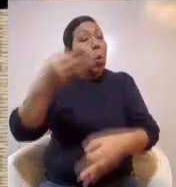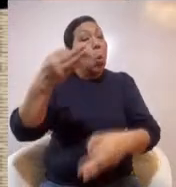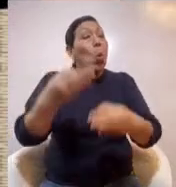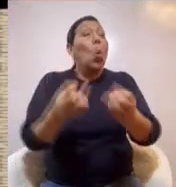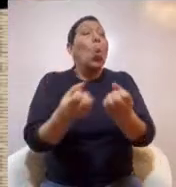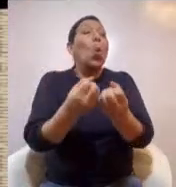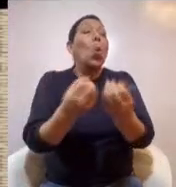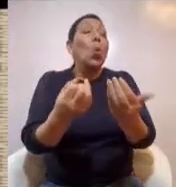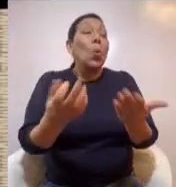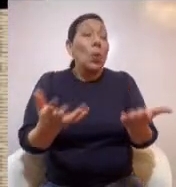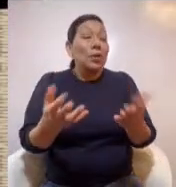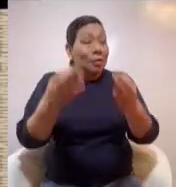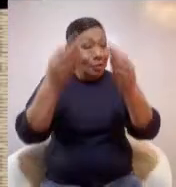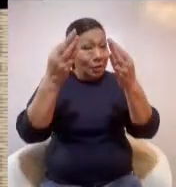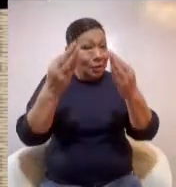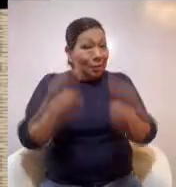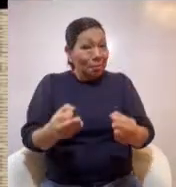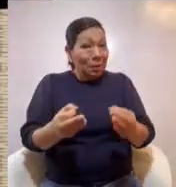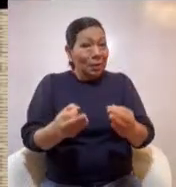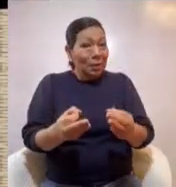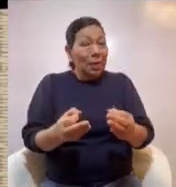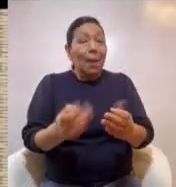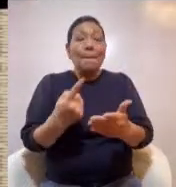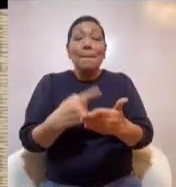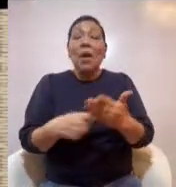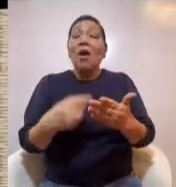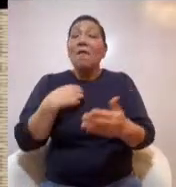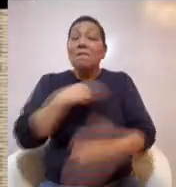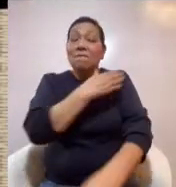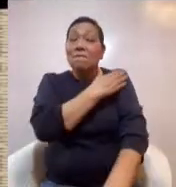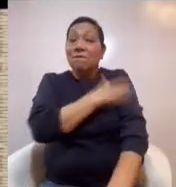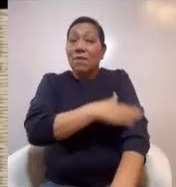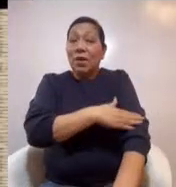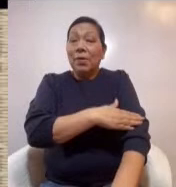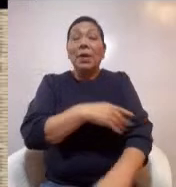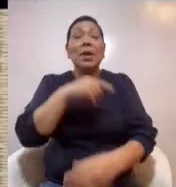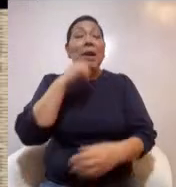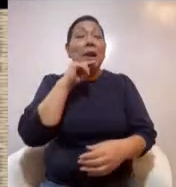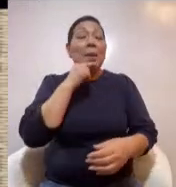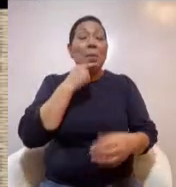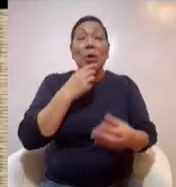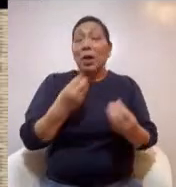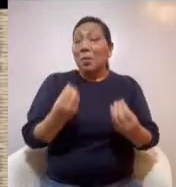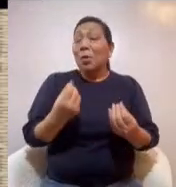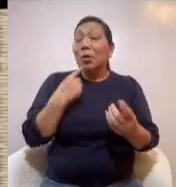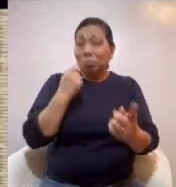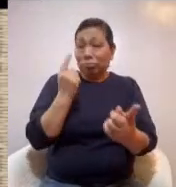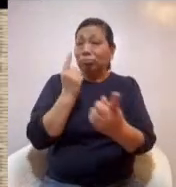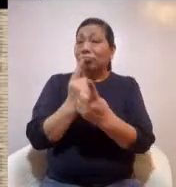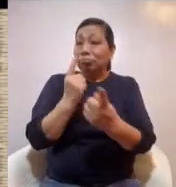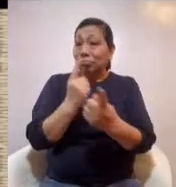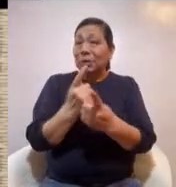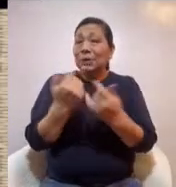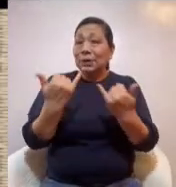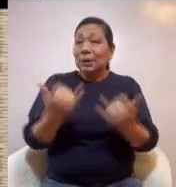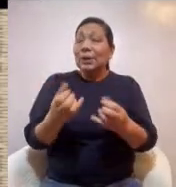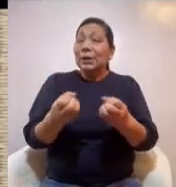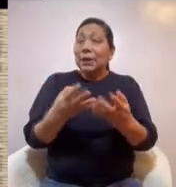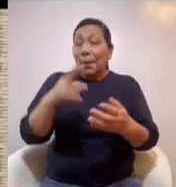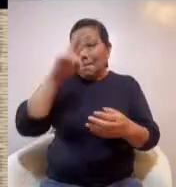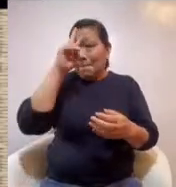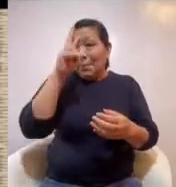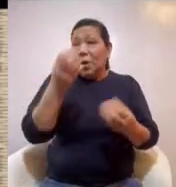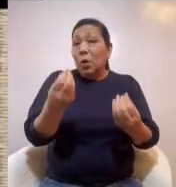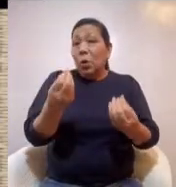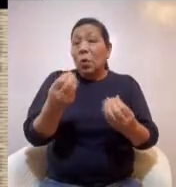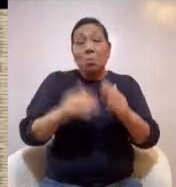de justicia y cuántas causas realmente se están decidiendo favorablemente a las mujeres. Porque lo que encontramos es que